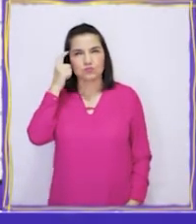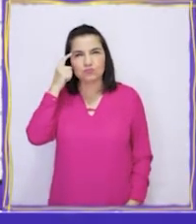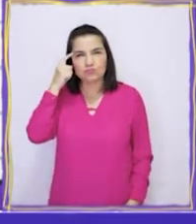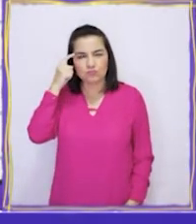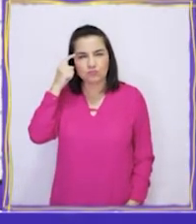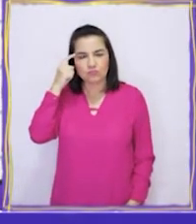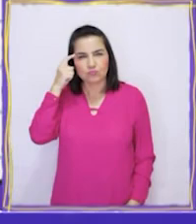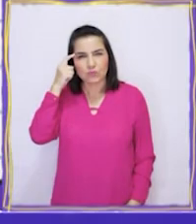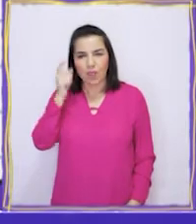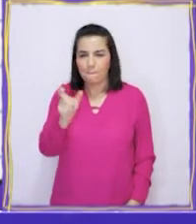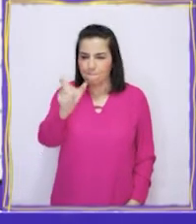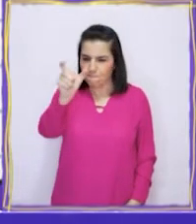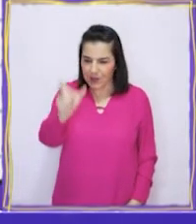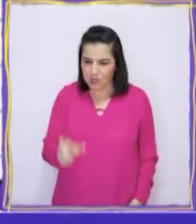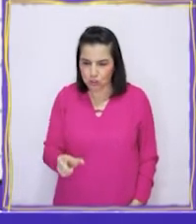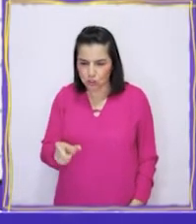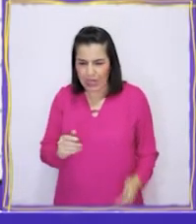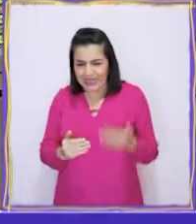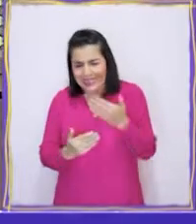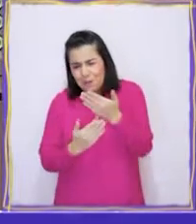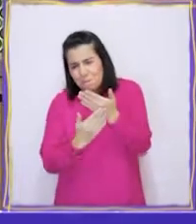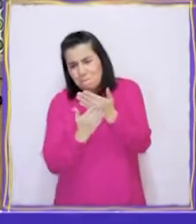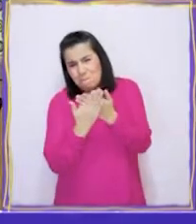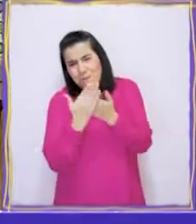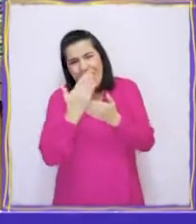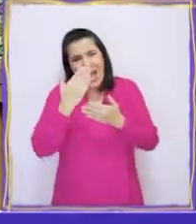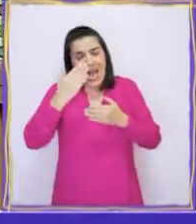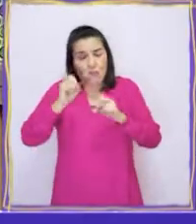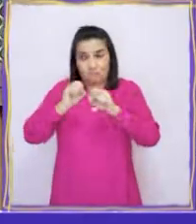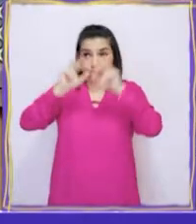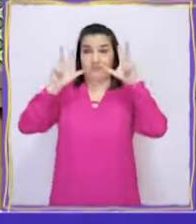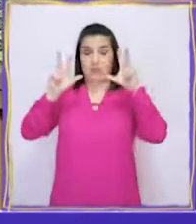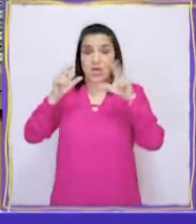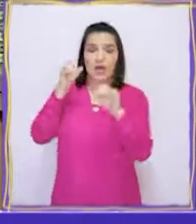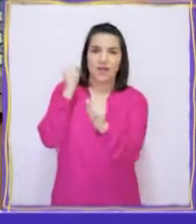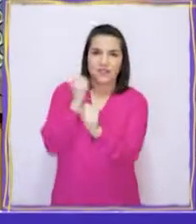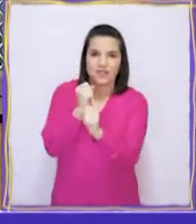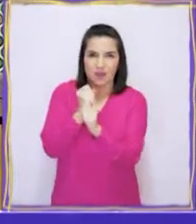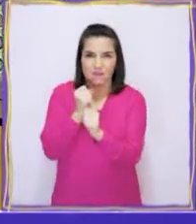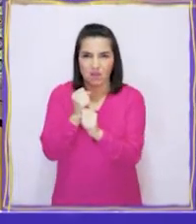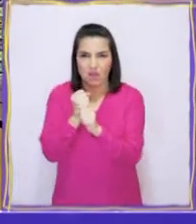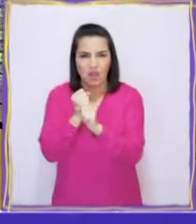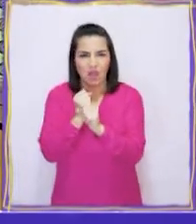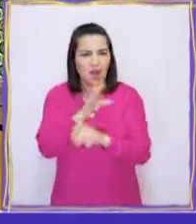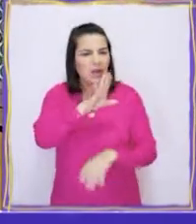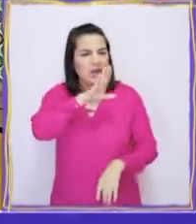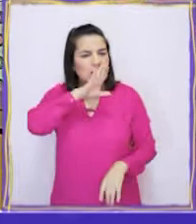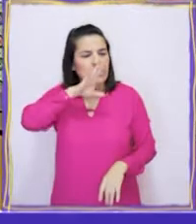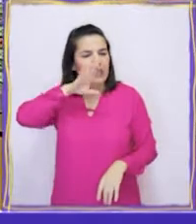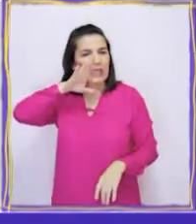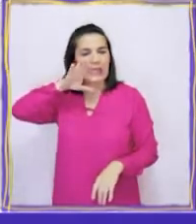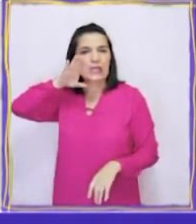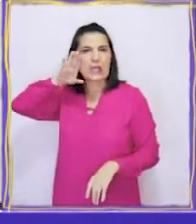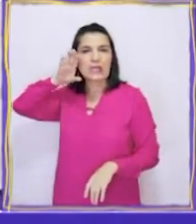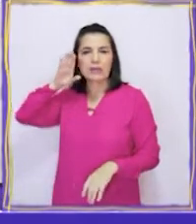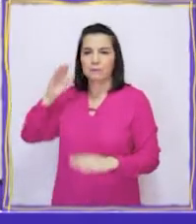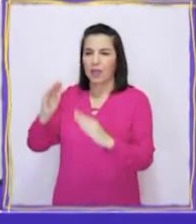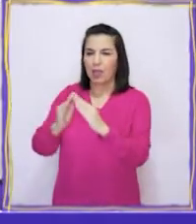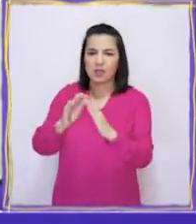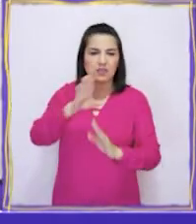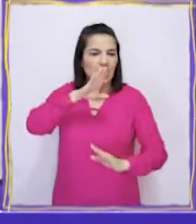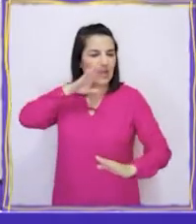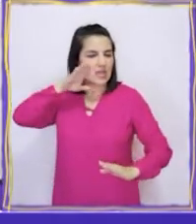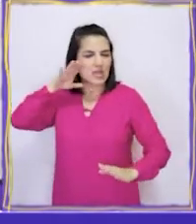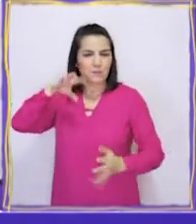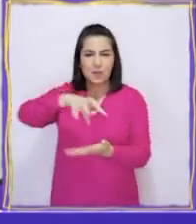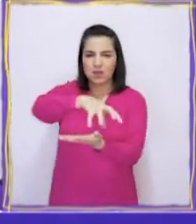A ver, ¿qué persona se levanta muy temprano a trabajar y que se dedica a mantener limpias las casas